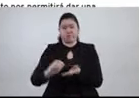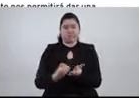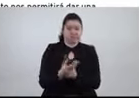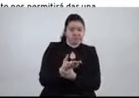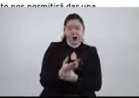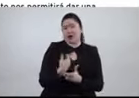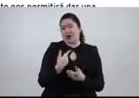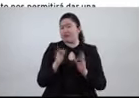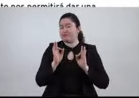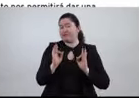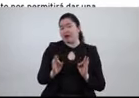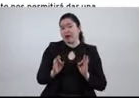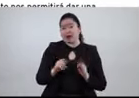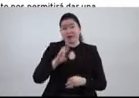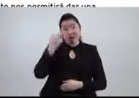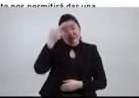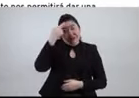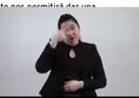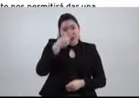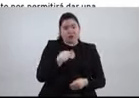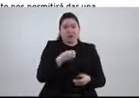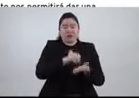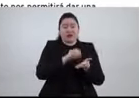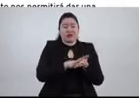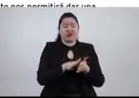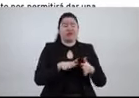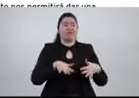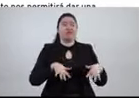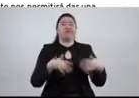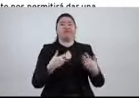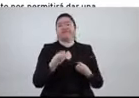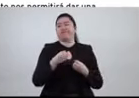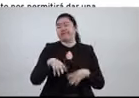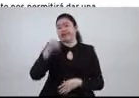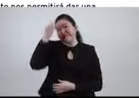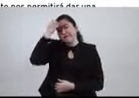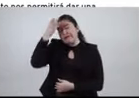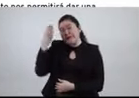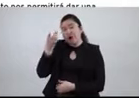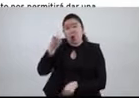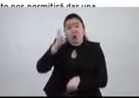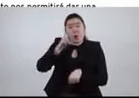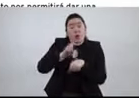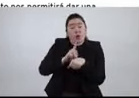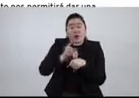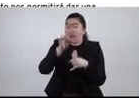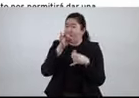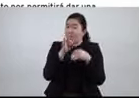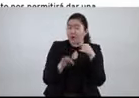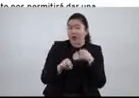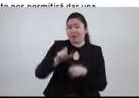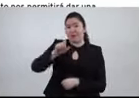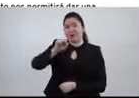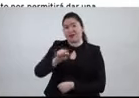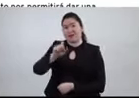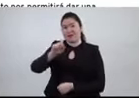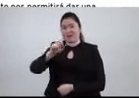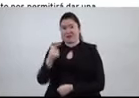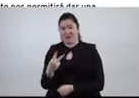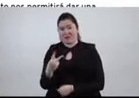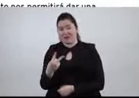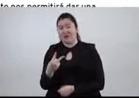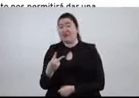Les recordamos que si pierden su cita, apóyenos atendiéndola el último día, es decir, el sábado 22 de mayo. En caso de ser personal educativo y no